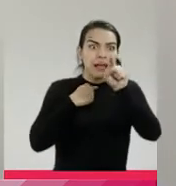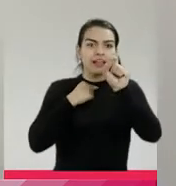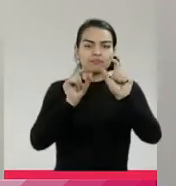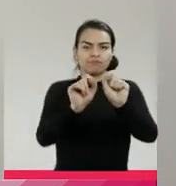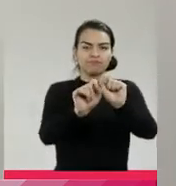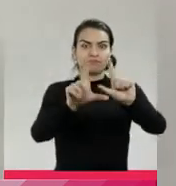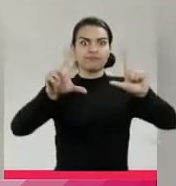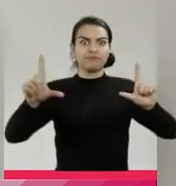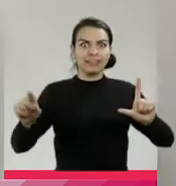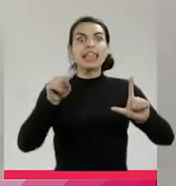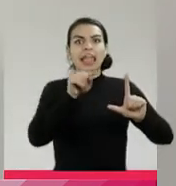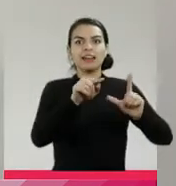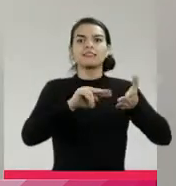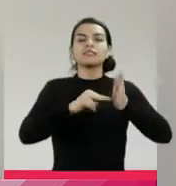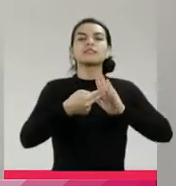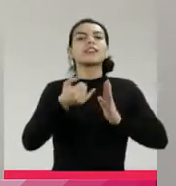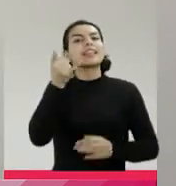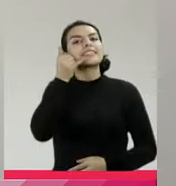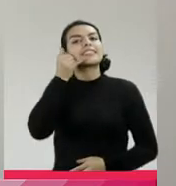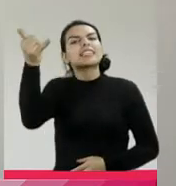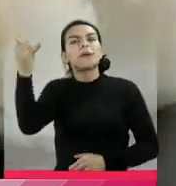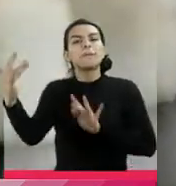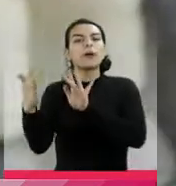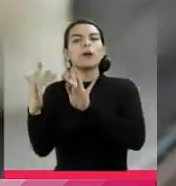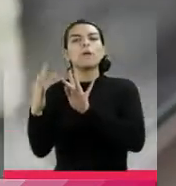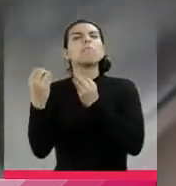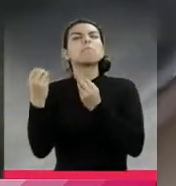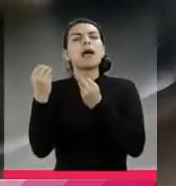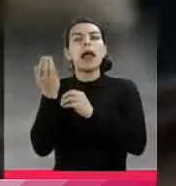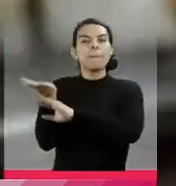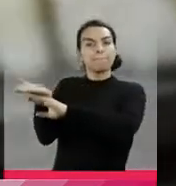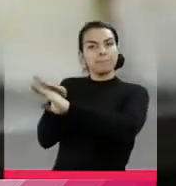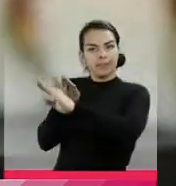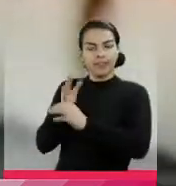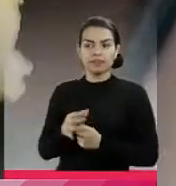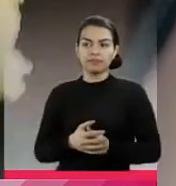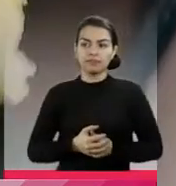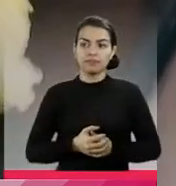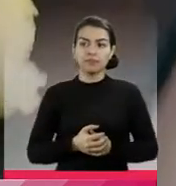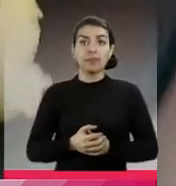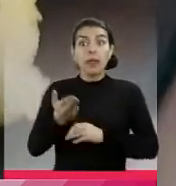número de contacto para realizar el respectivo pedido. Los pedidos llegarán a la puerta de